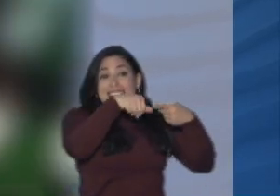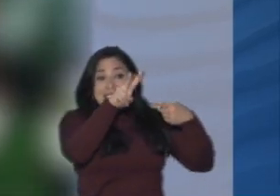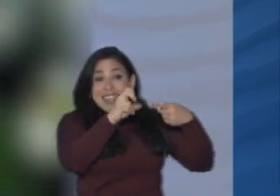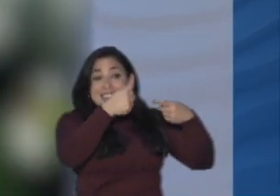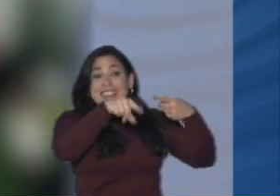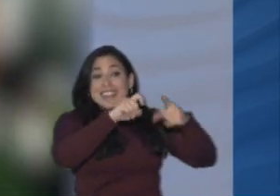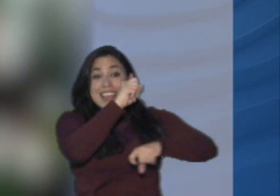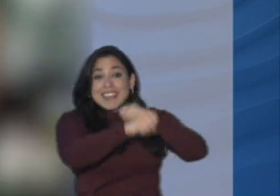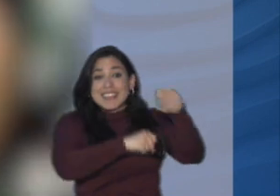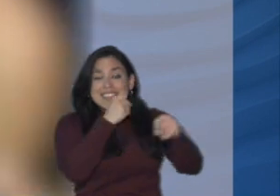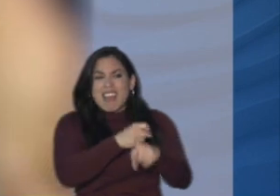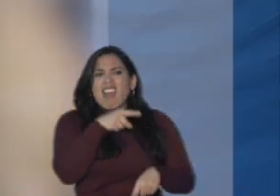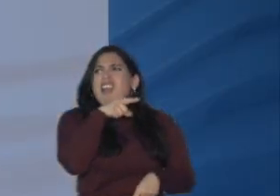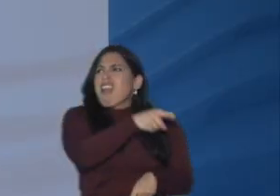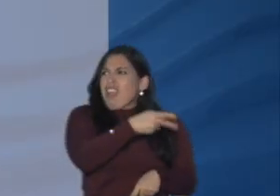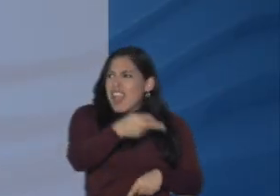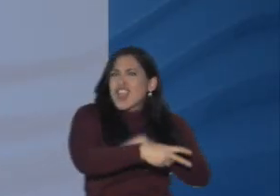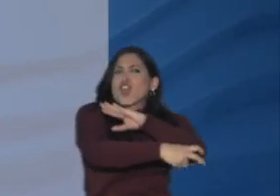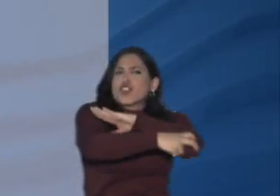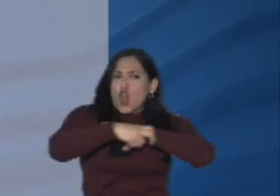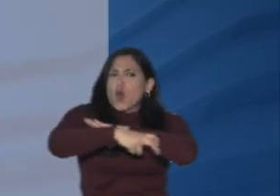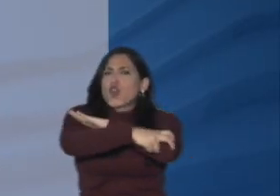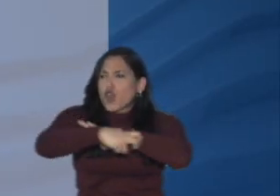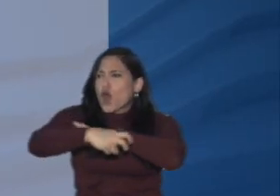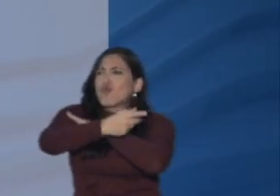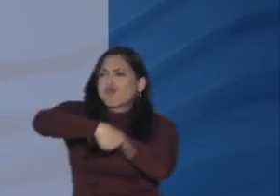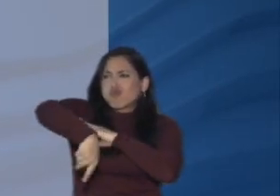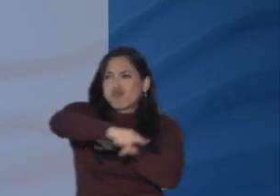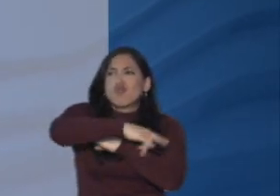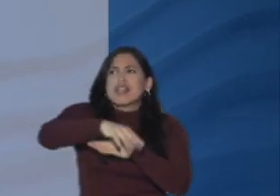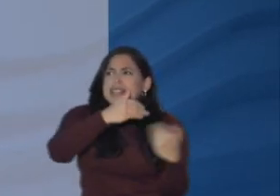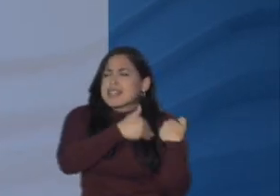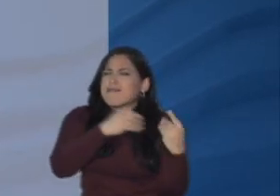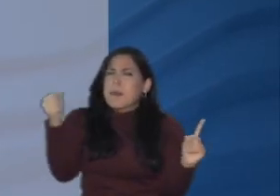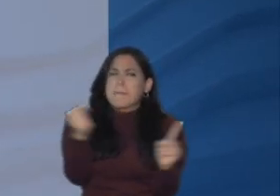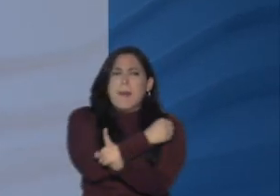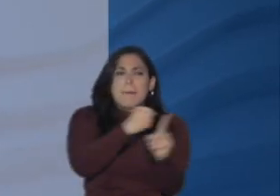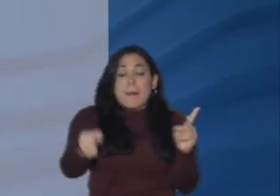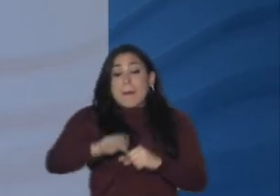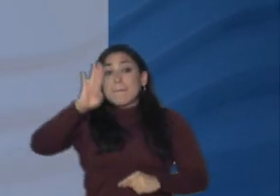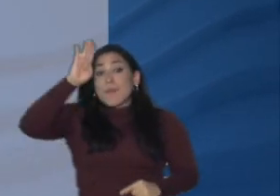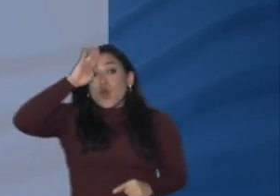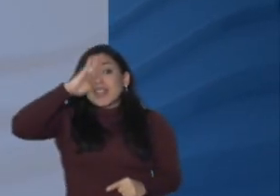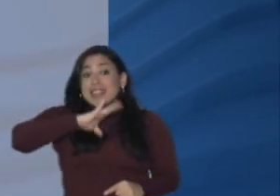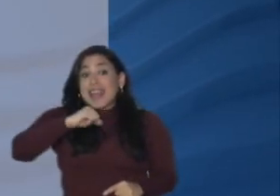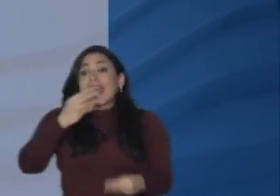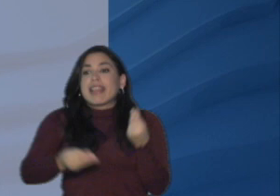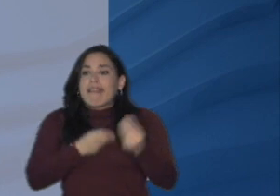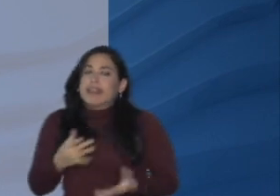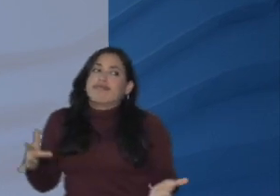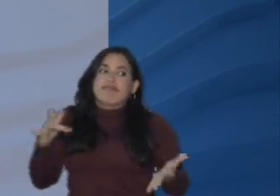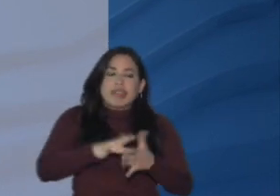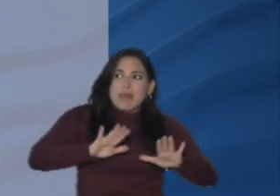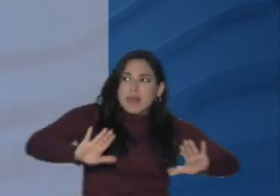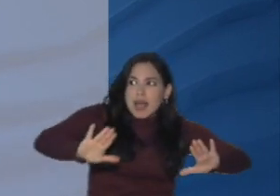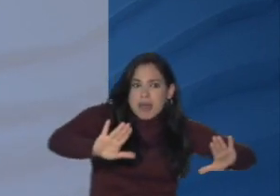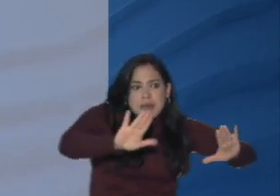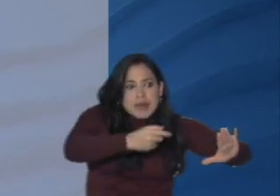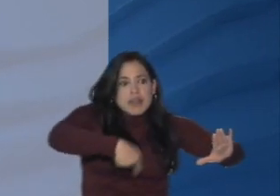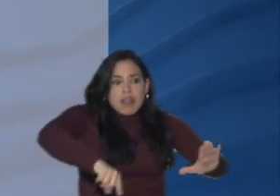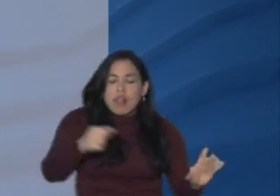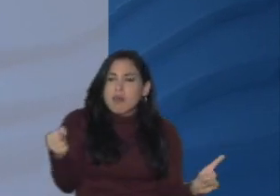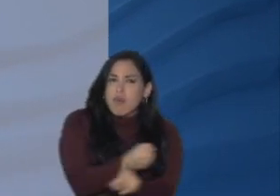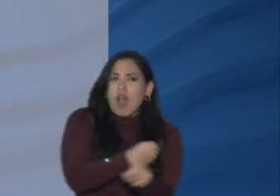años al ser acusados de estar atracando sobre este sector. La Policía Metropolitana de Cali tuvo que intervenir para evitar